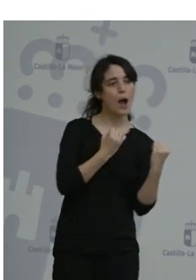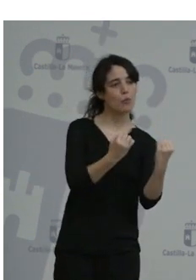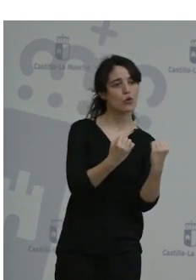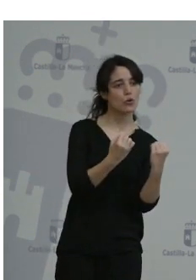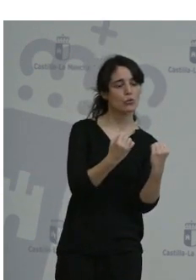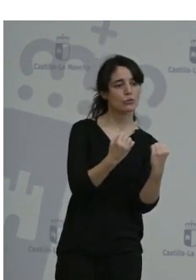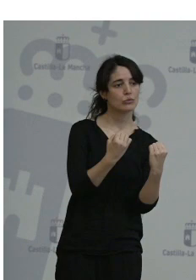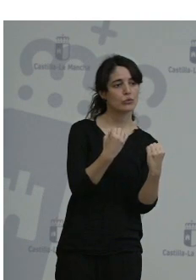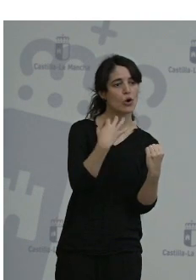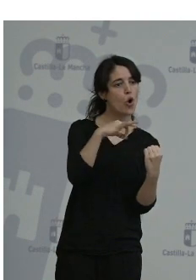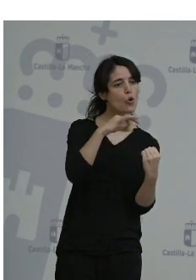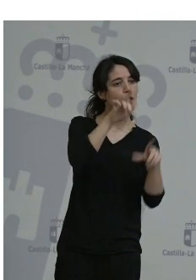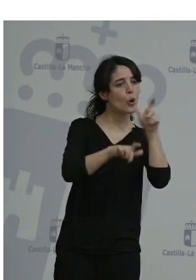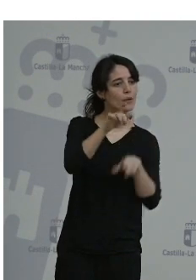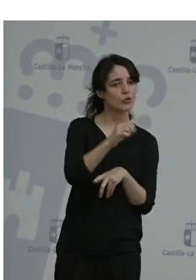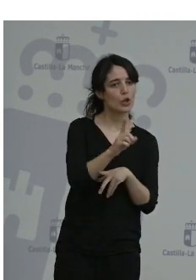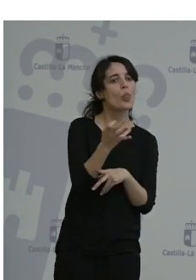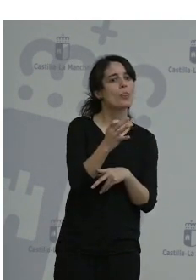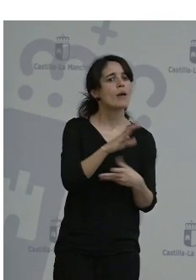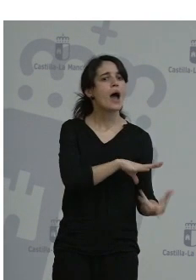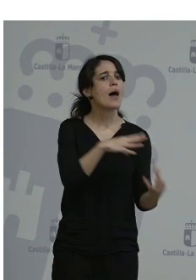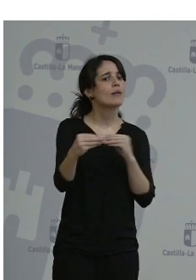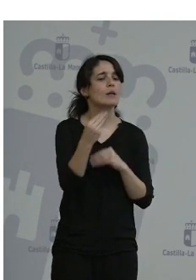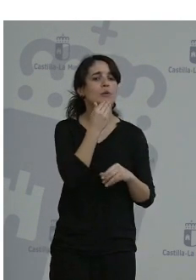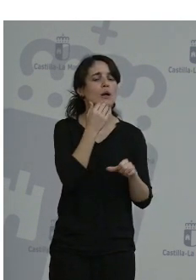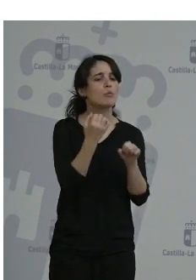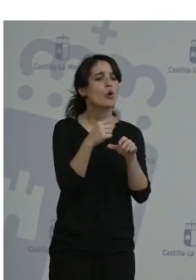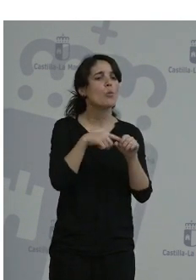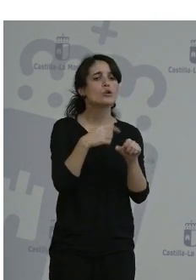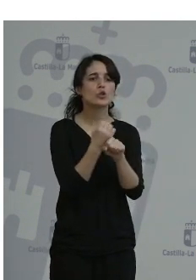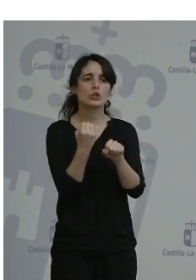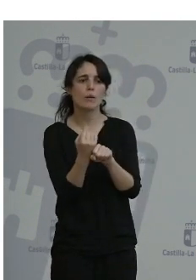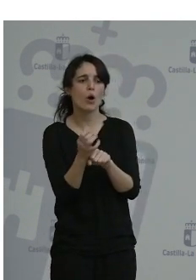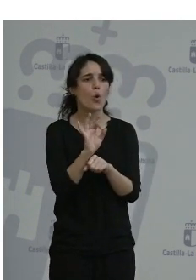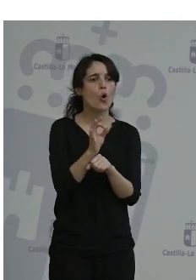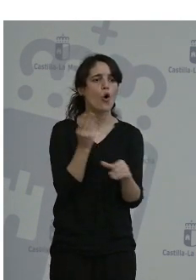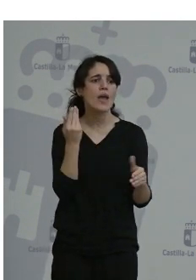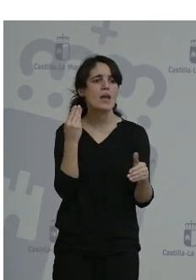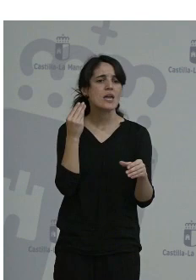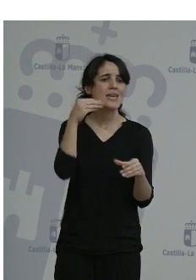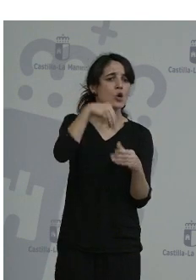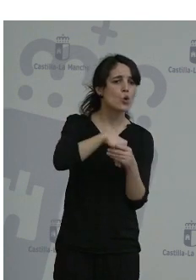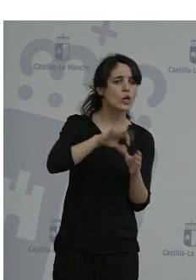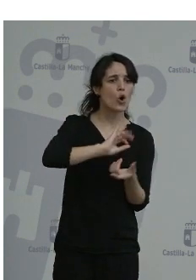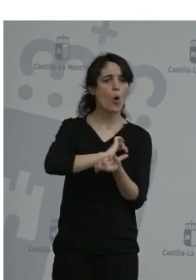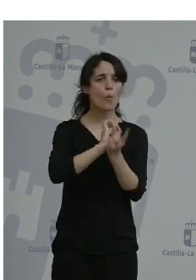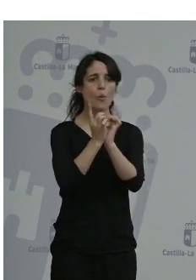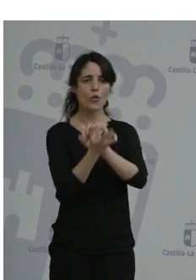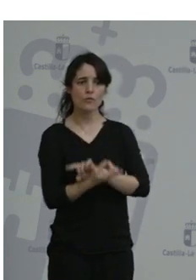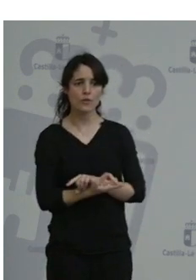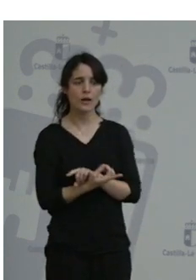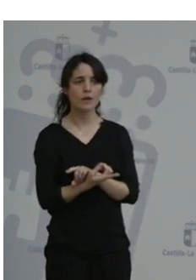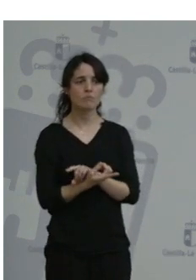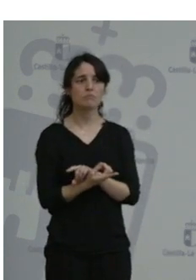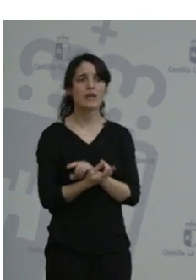también, sino que que adaptar el puesto de trabajo, hay que incluir y modificar mediante tecnología